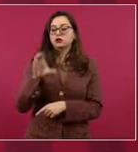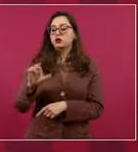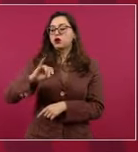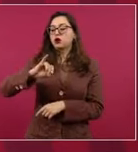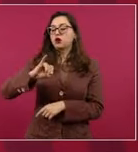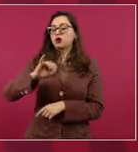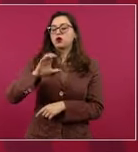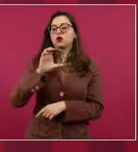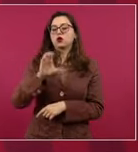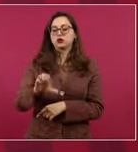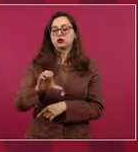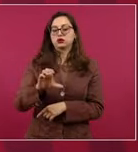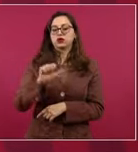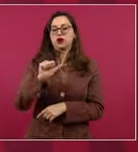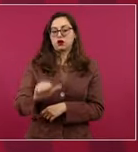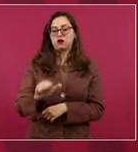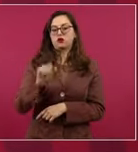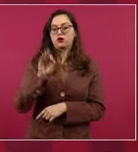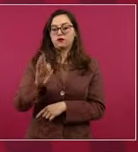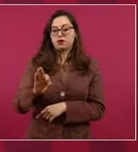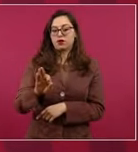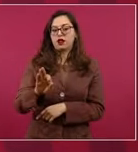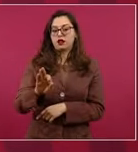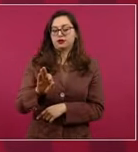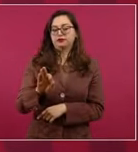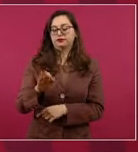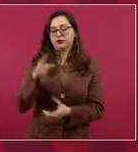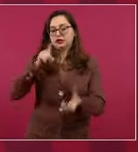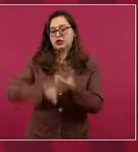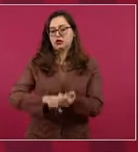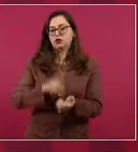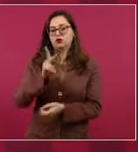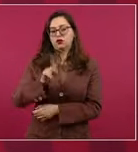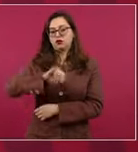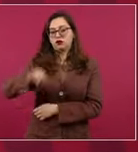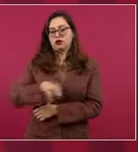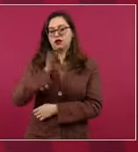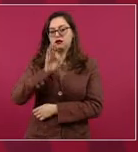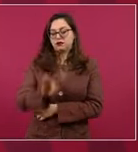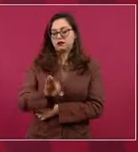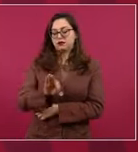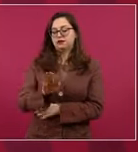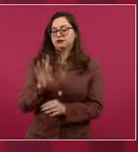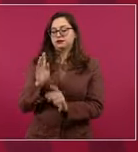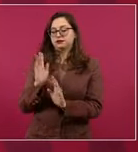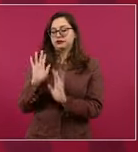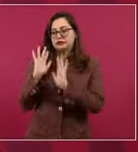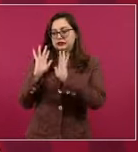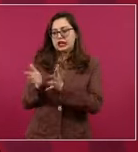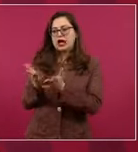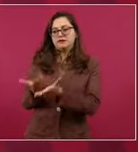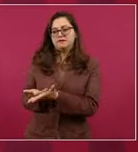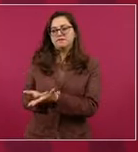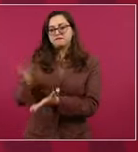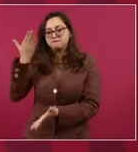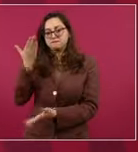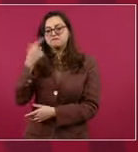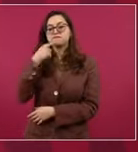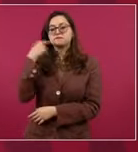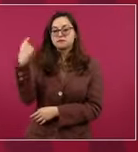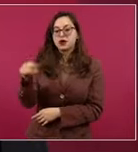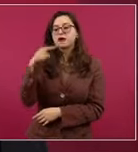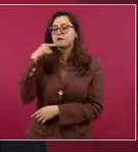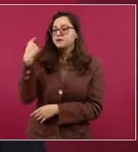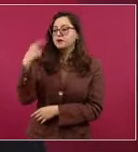judicatura, ante el Consejo de la Judicatura del Poder Judicial. Se están presentando denuncias y también